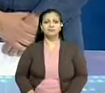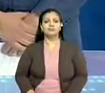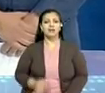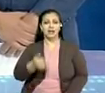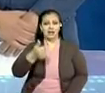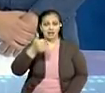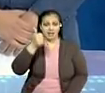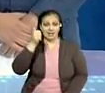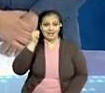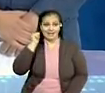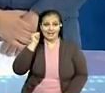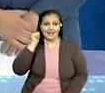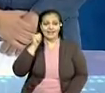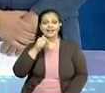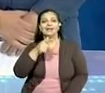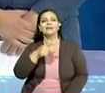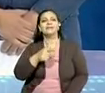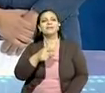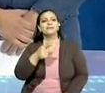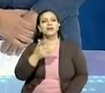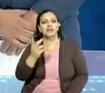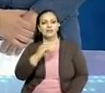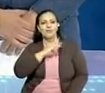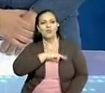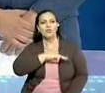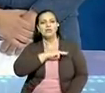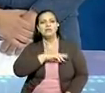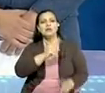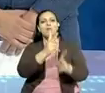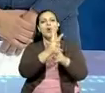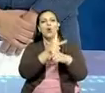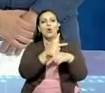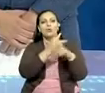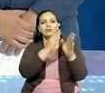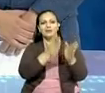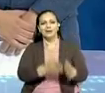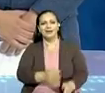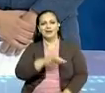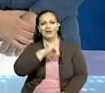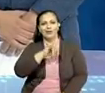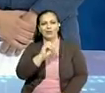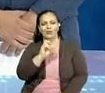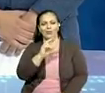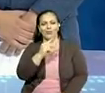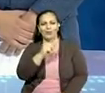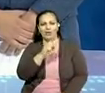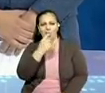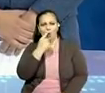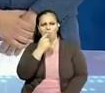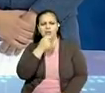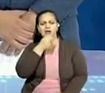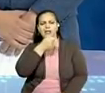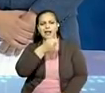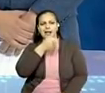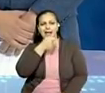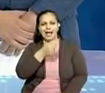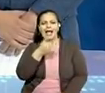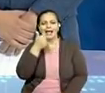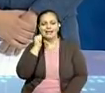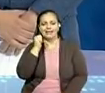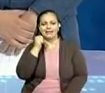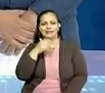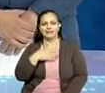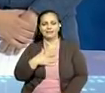con el concejal Jorge Rodríguez en la radio, después lo entrevisté nuevamente sobre este tema. ¿Sabe cuál es